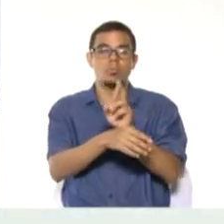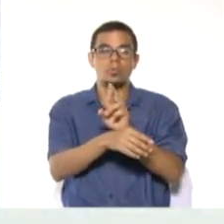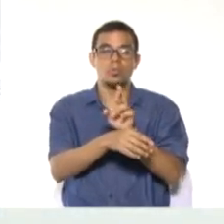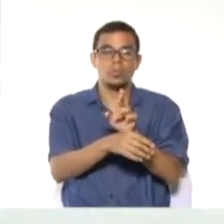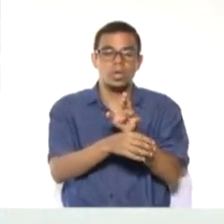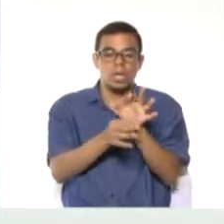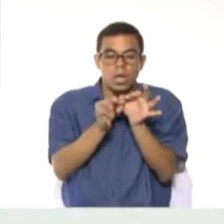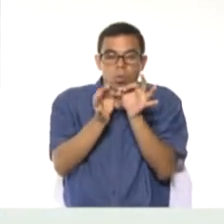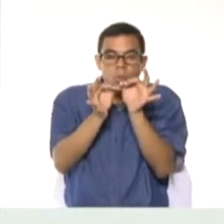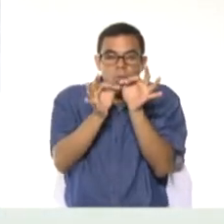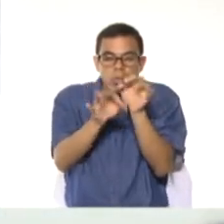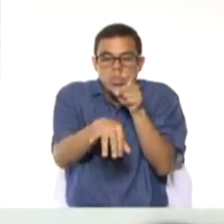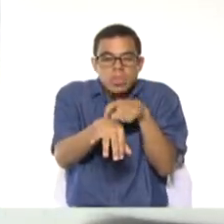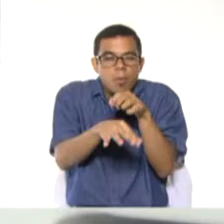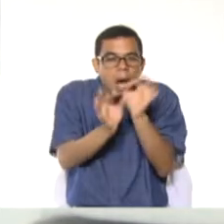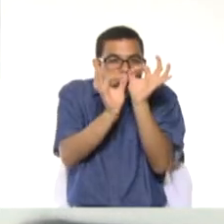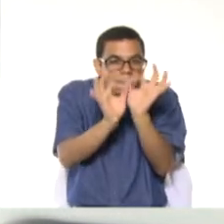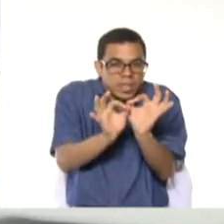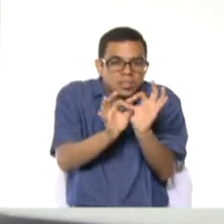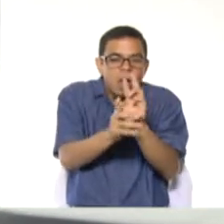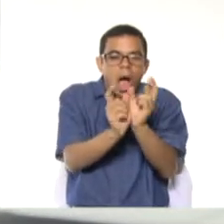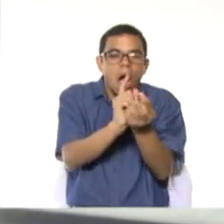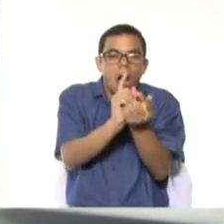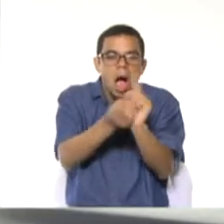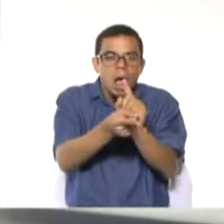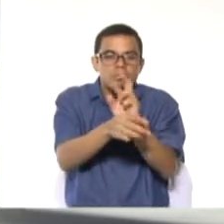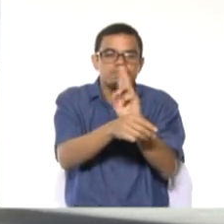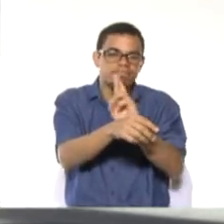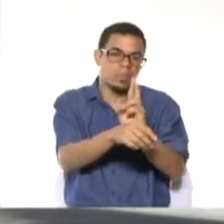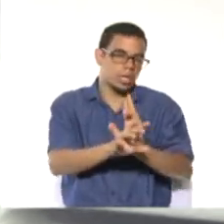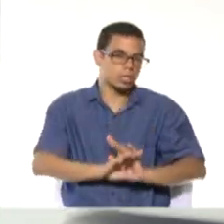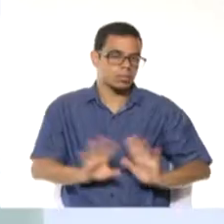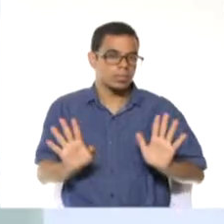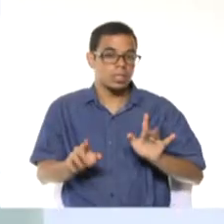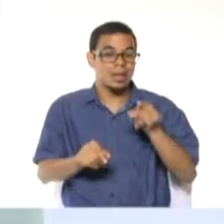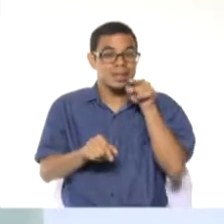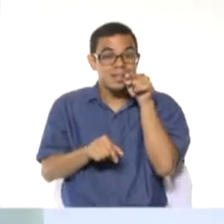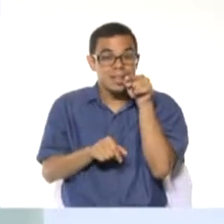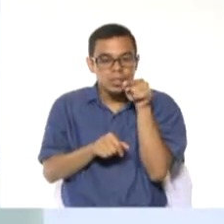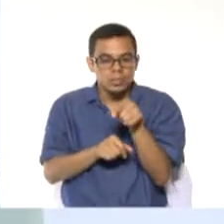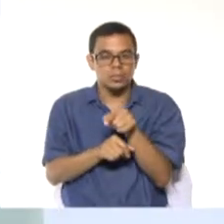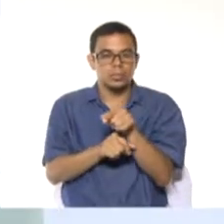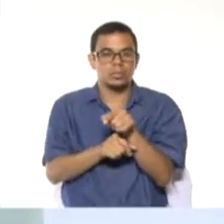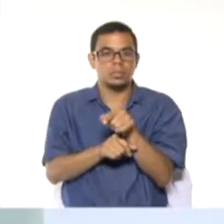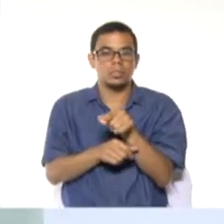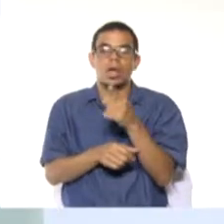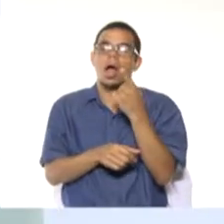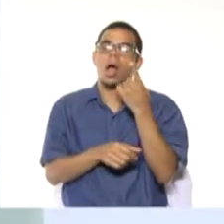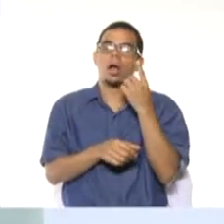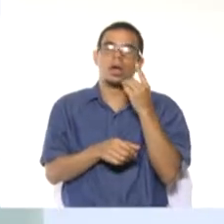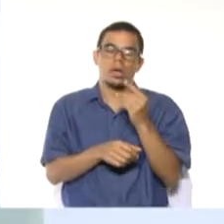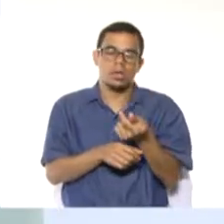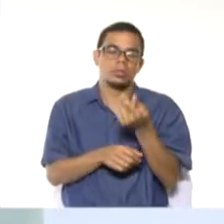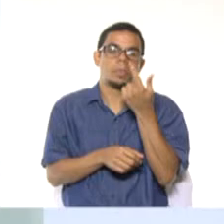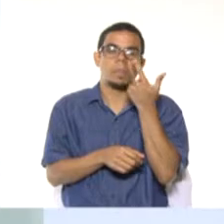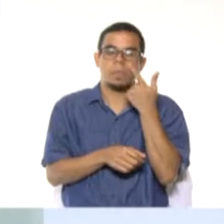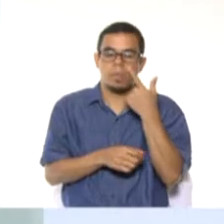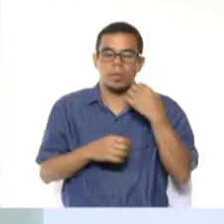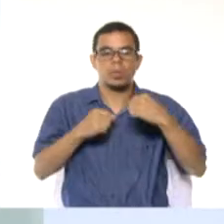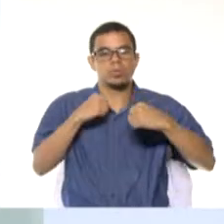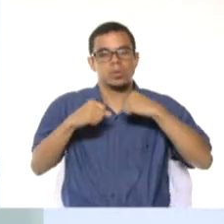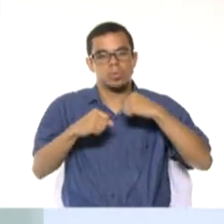un determinado tiempo. Muy bien, y es ahí donde entonces se aprecia el